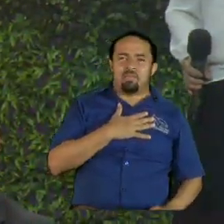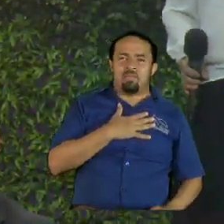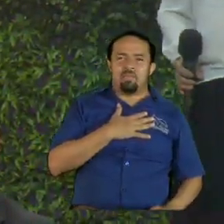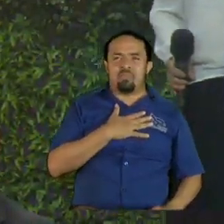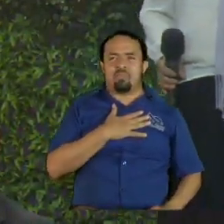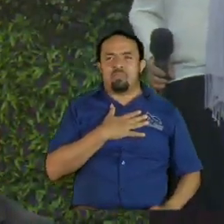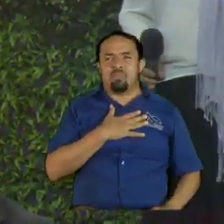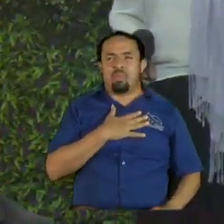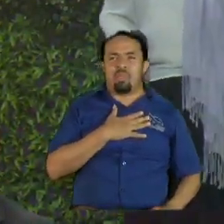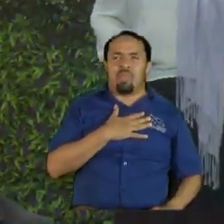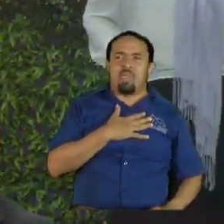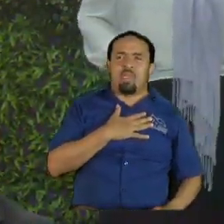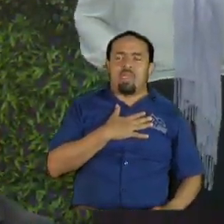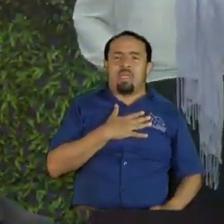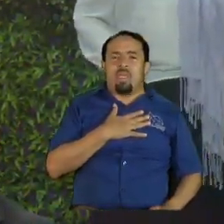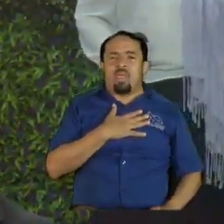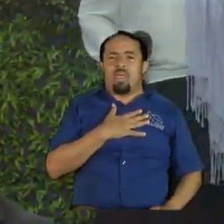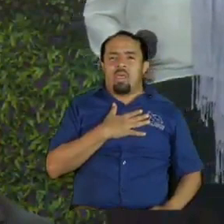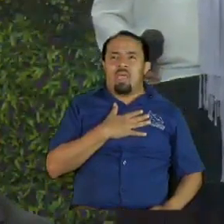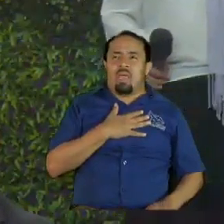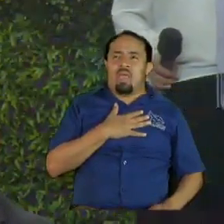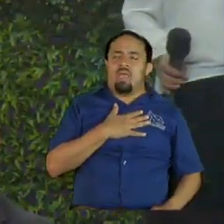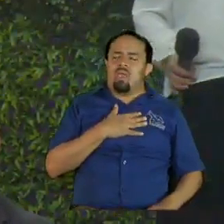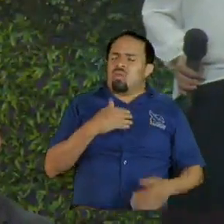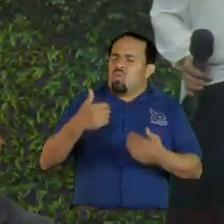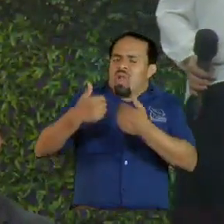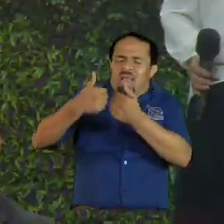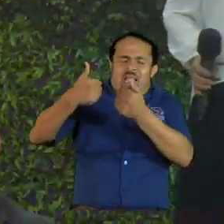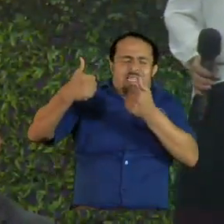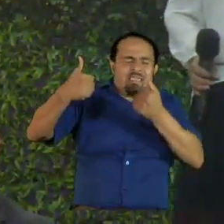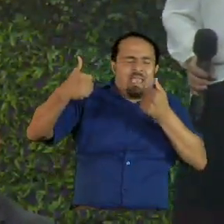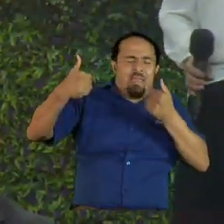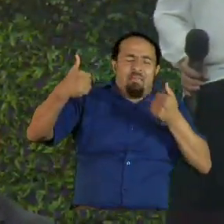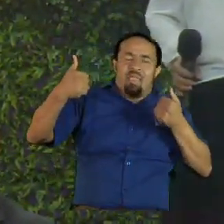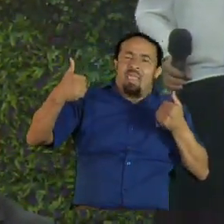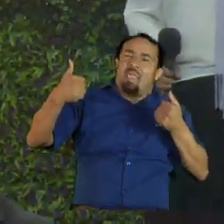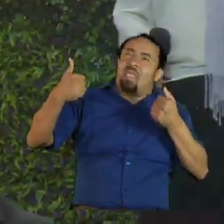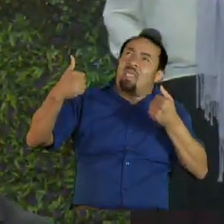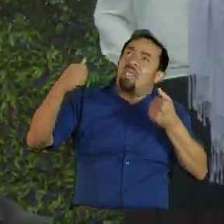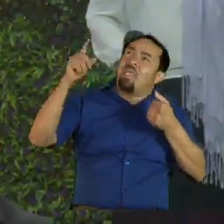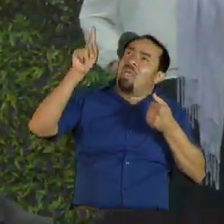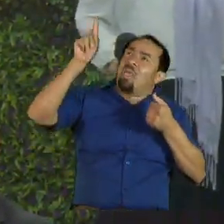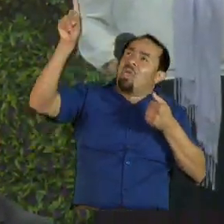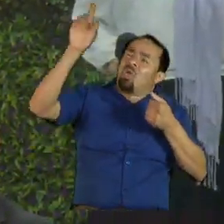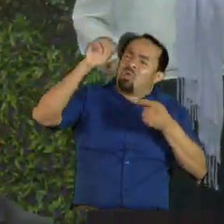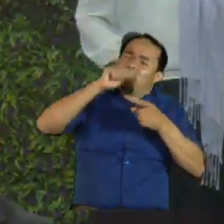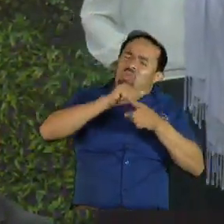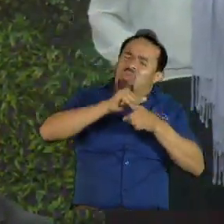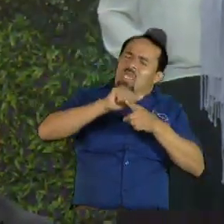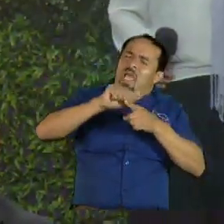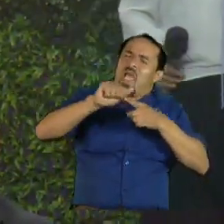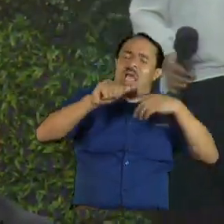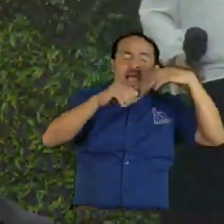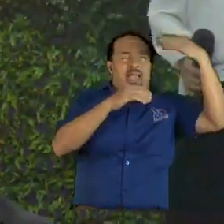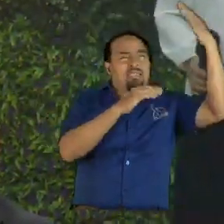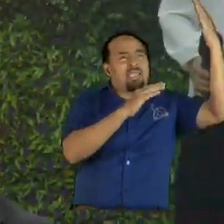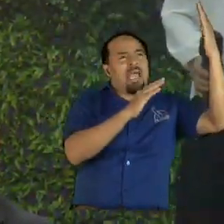iglesia. Ten piedad de tus siervos. Ten piedad de nuestra